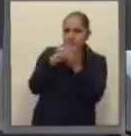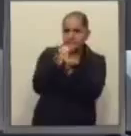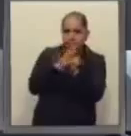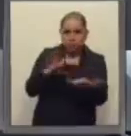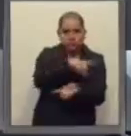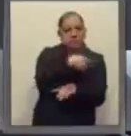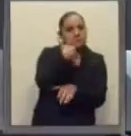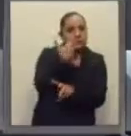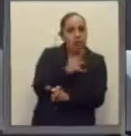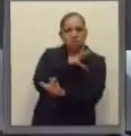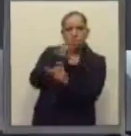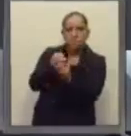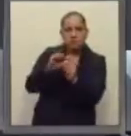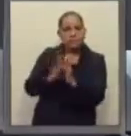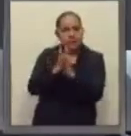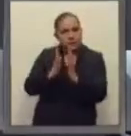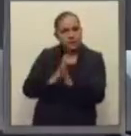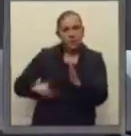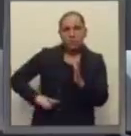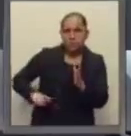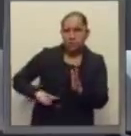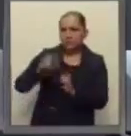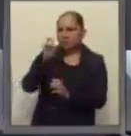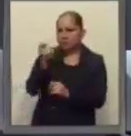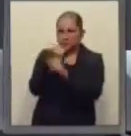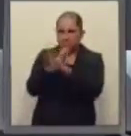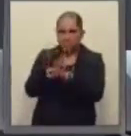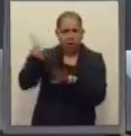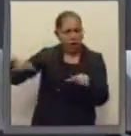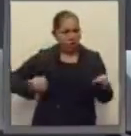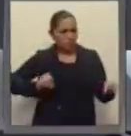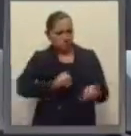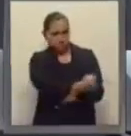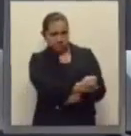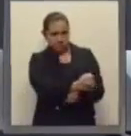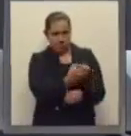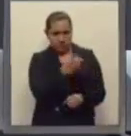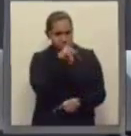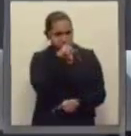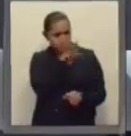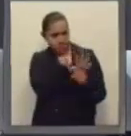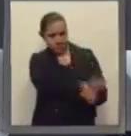en la vida pública de la ciudad, se les conteste con agresión y con represión. Es cuanto, señor presidente.